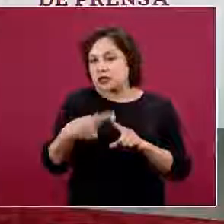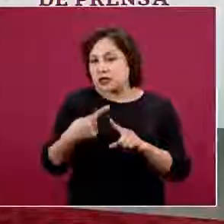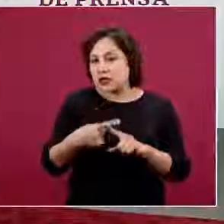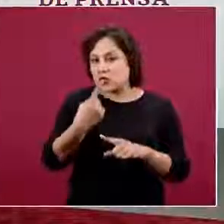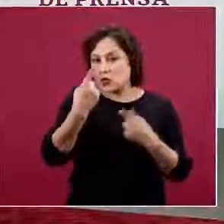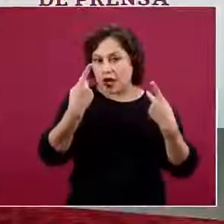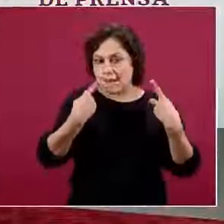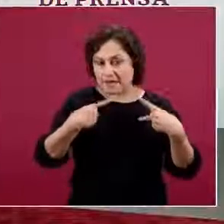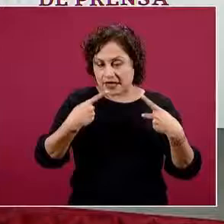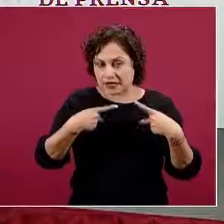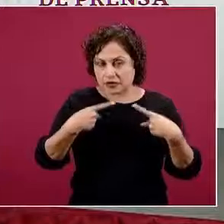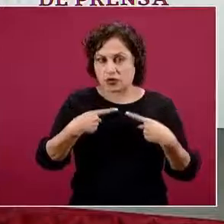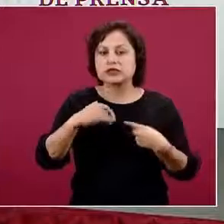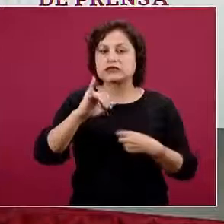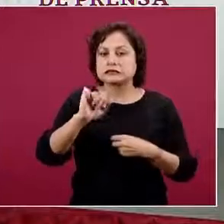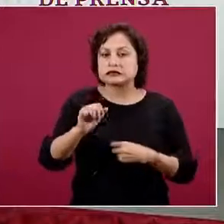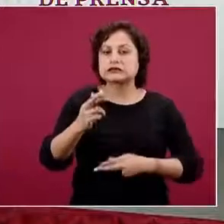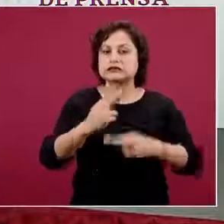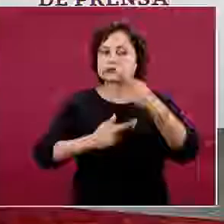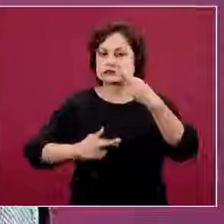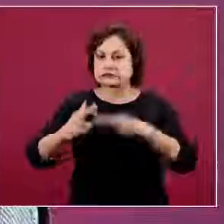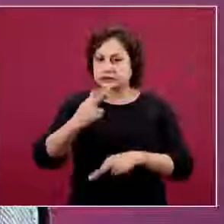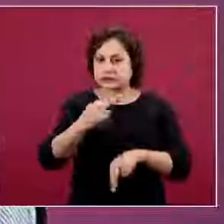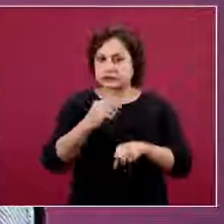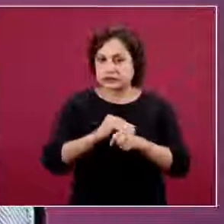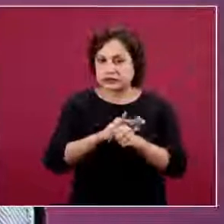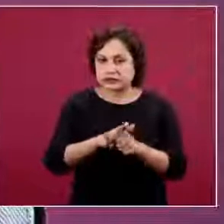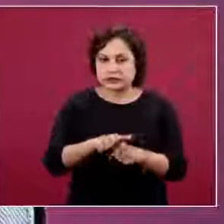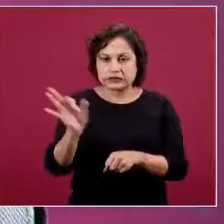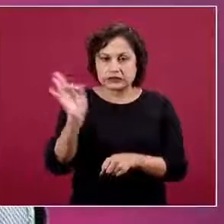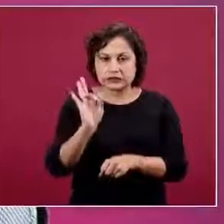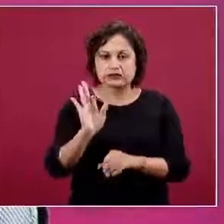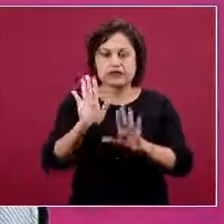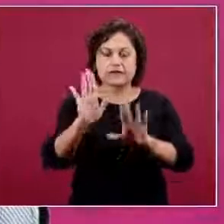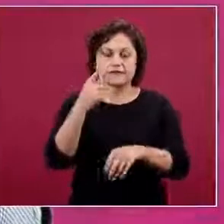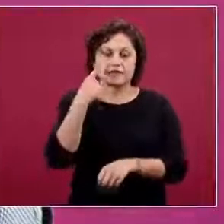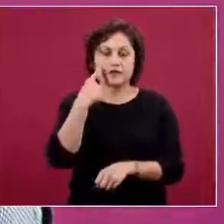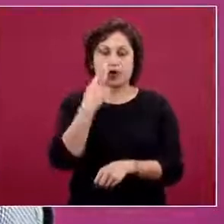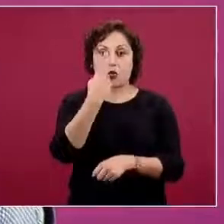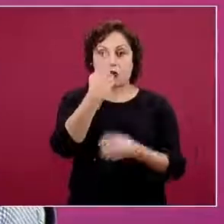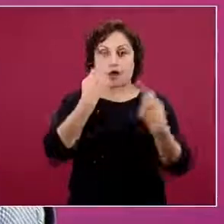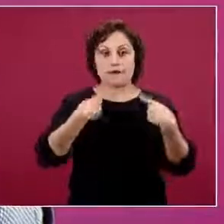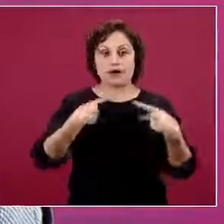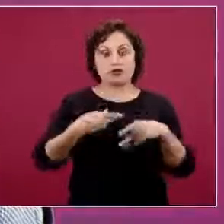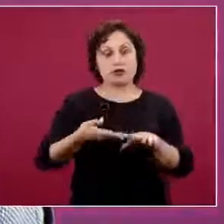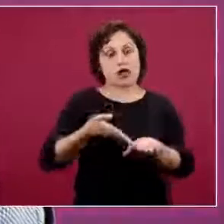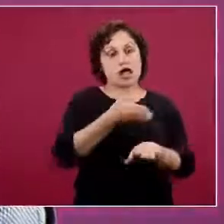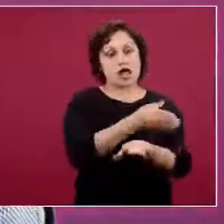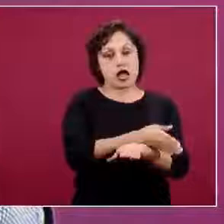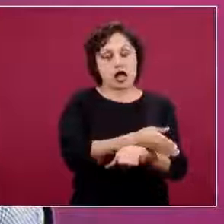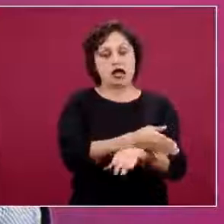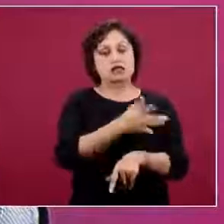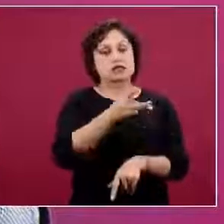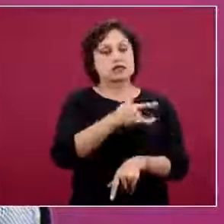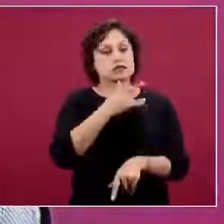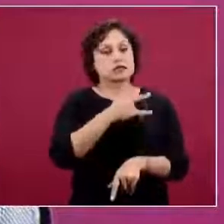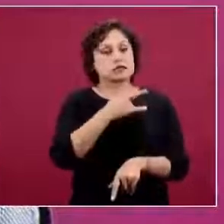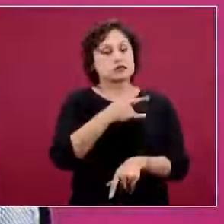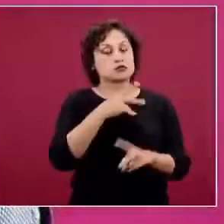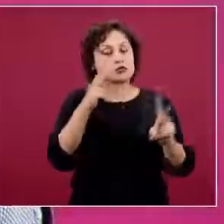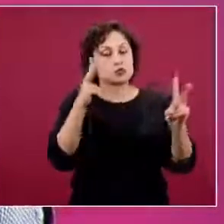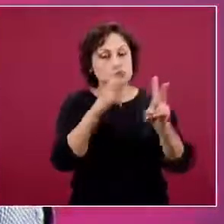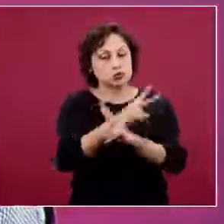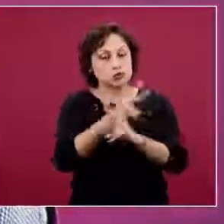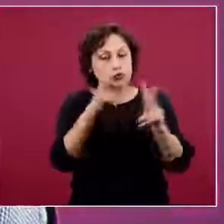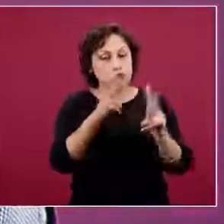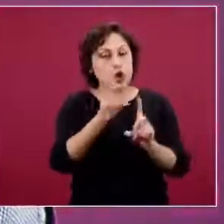reinfección? Es una persona que en su momento tuvo un cuadro respiratorio, se clasificó como caso